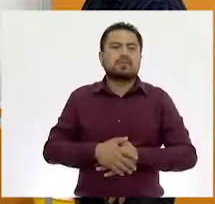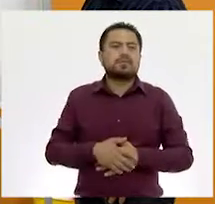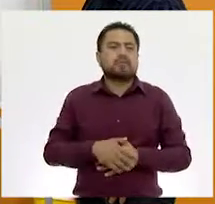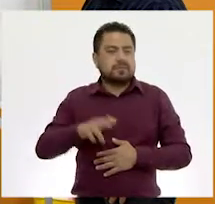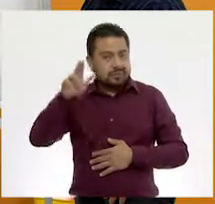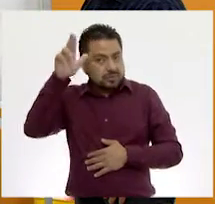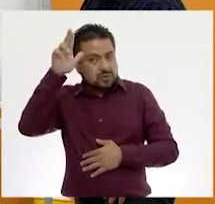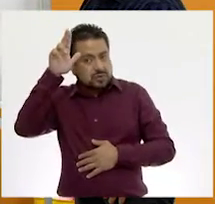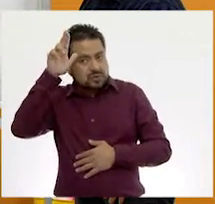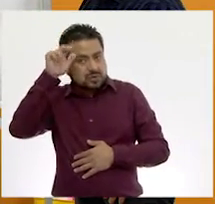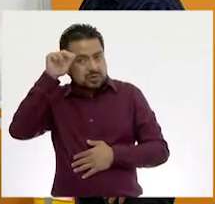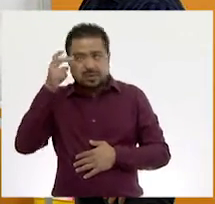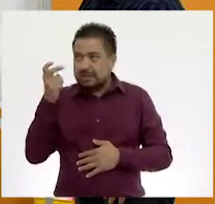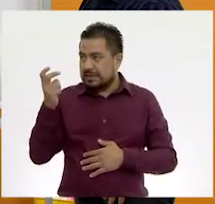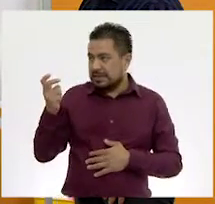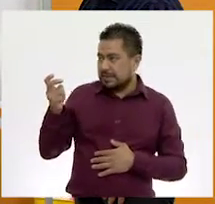conejito